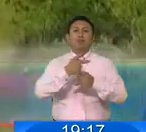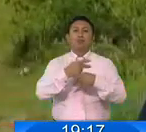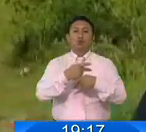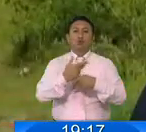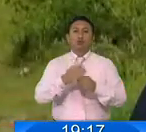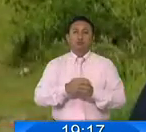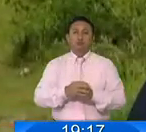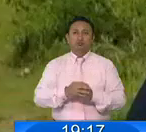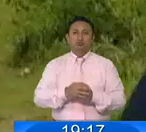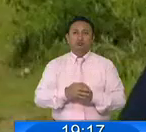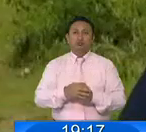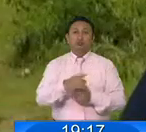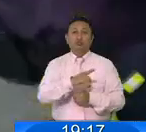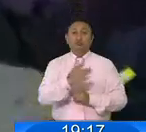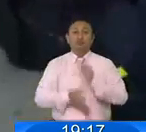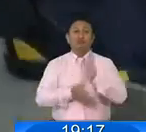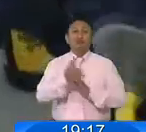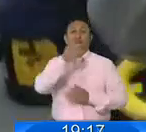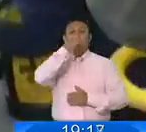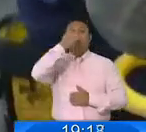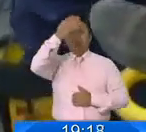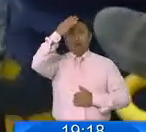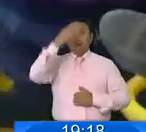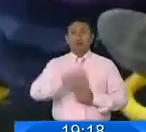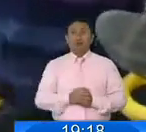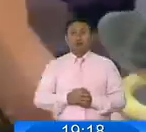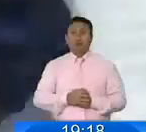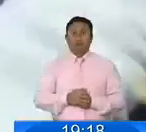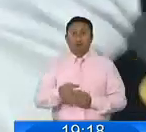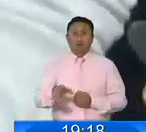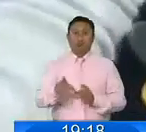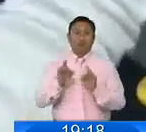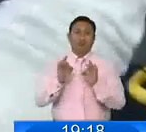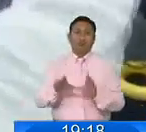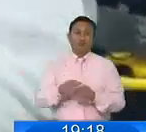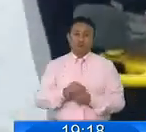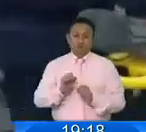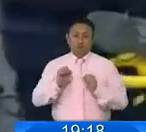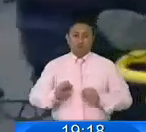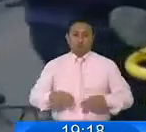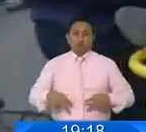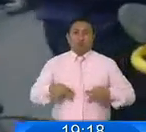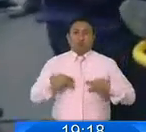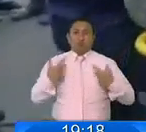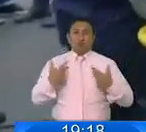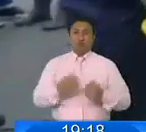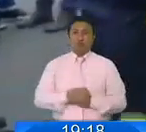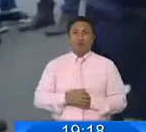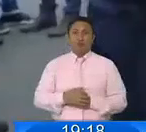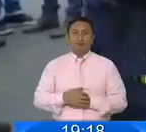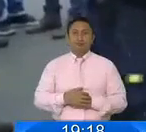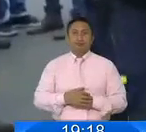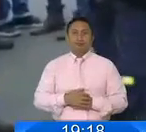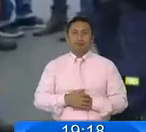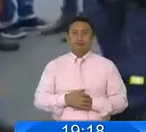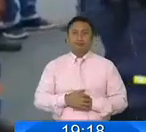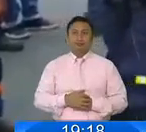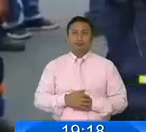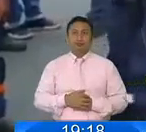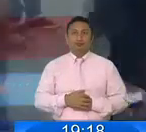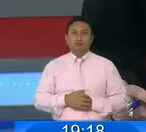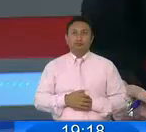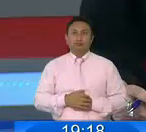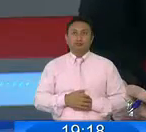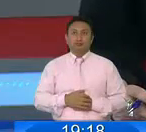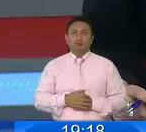en 11 días estando momento el herido corrió con suerte sobrevivió a semejante altura en quito informó iván casa